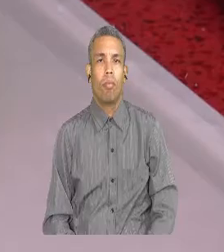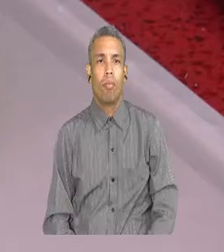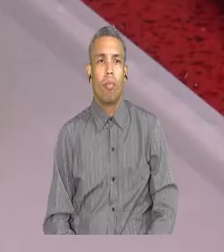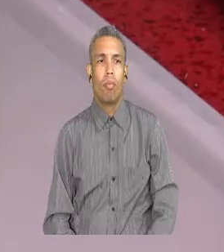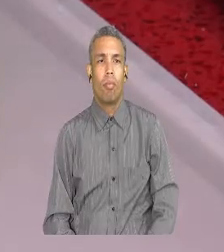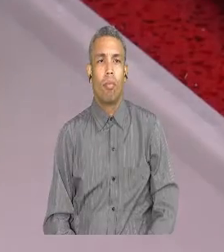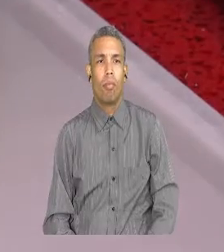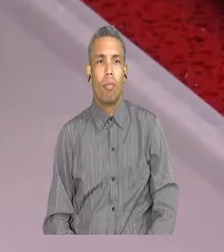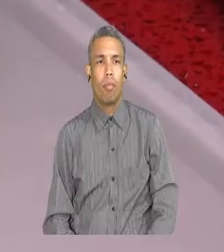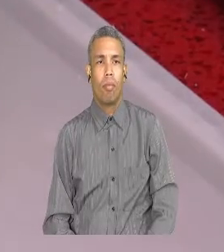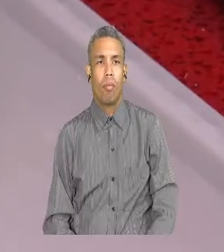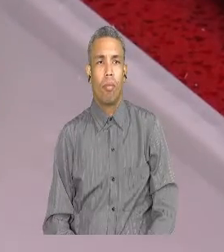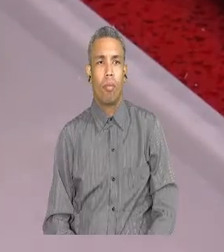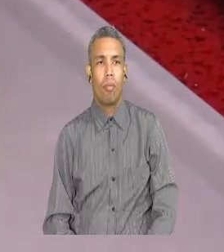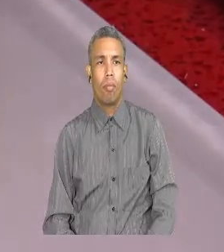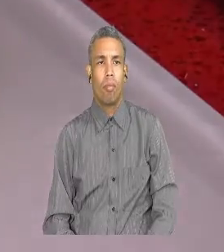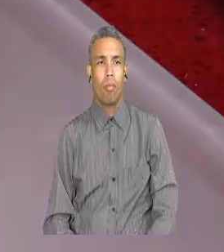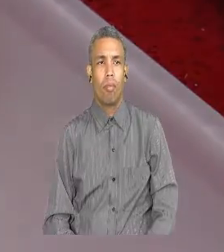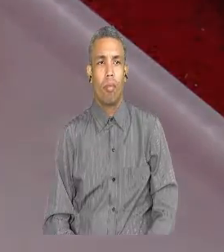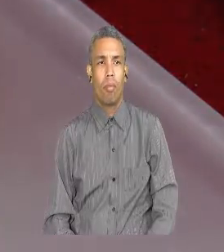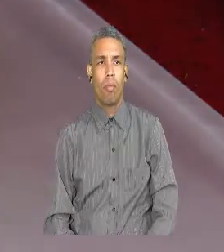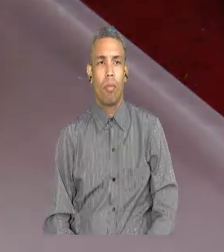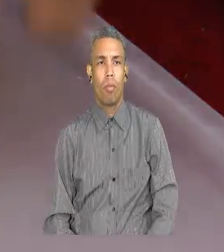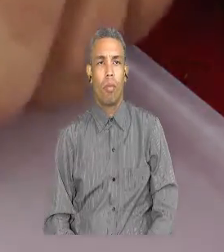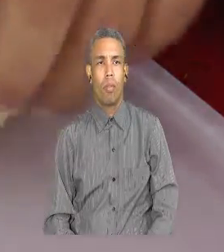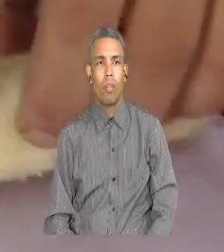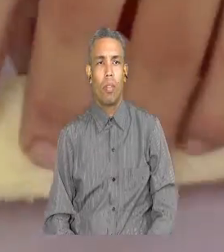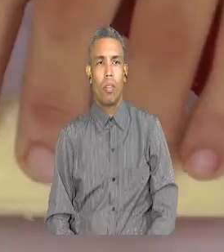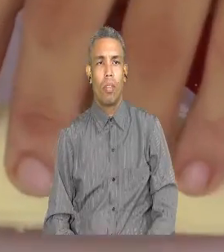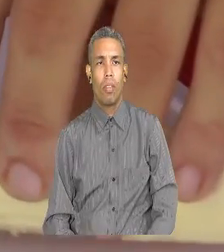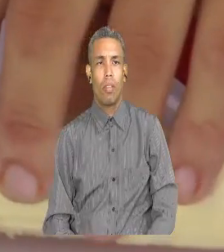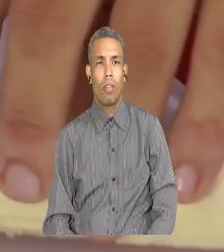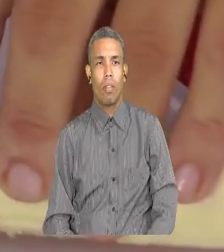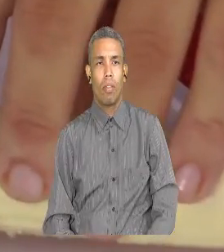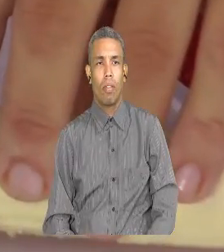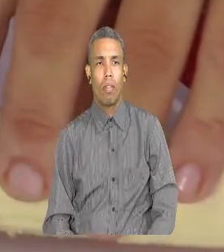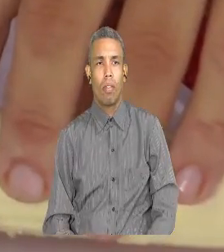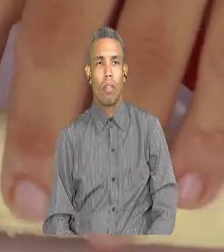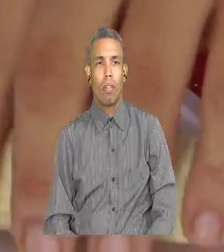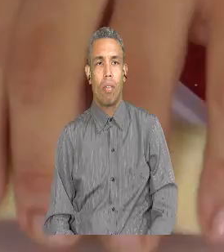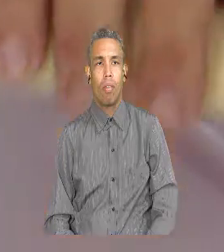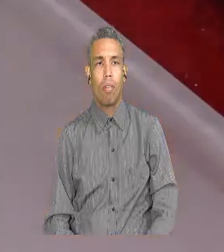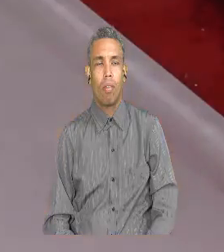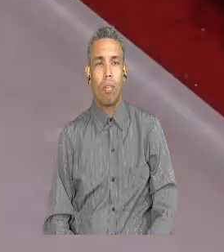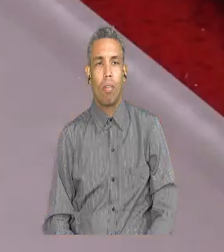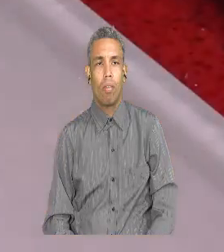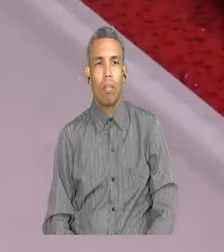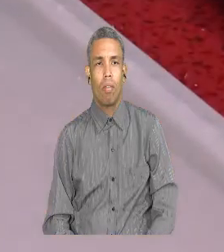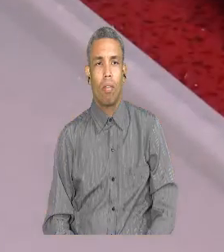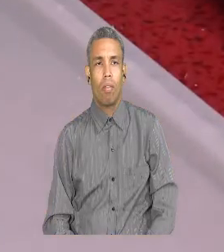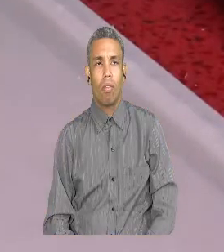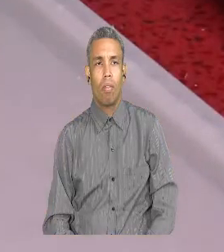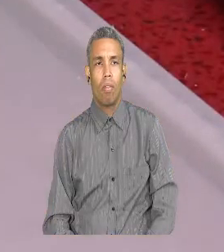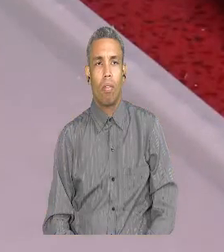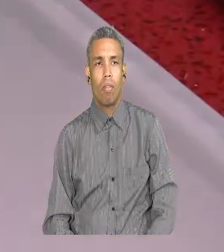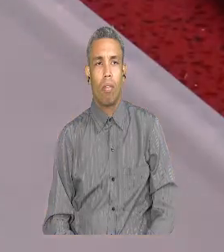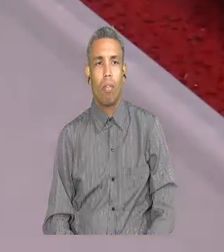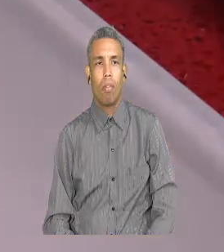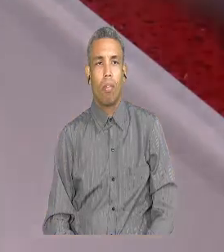Y aquí estoy entonces haciendo este también. Pero diagonal. Ok, así. Sí. Ajá. Yo corto este por